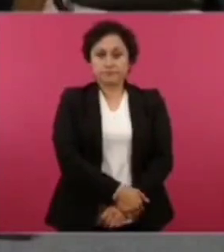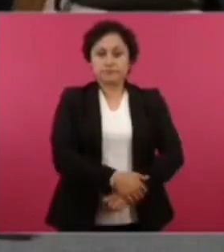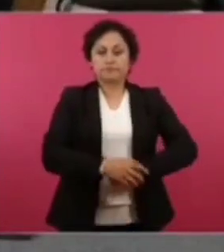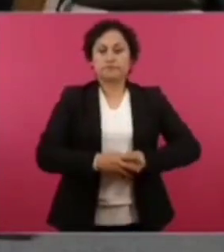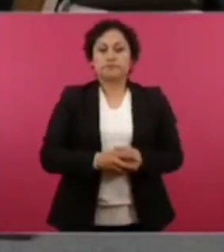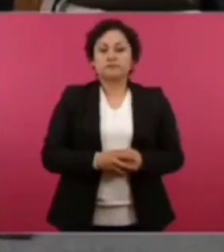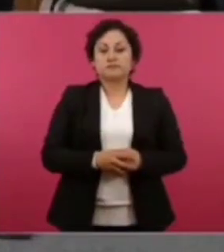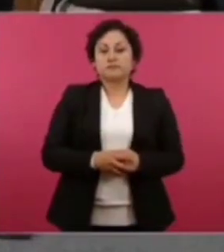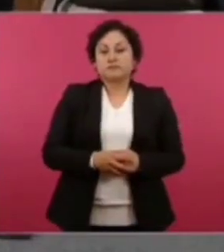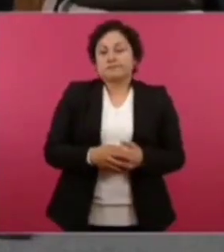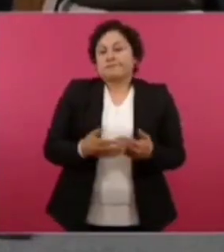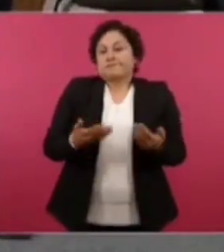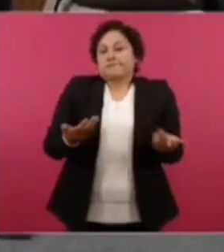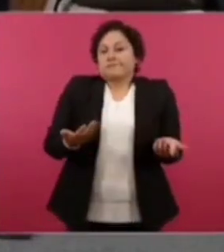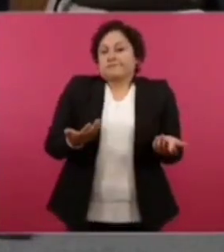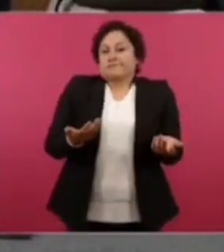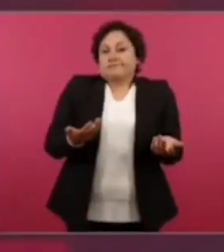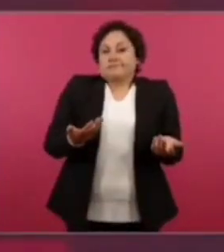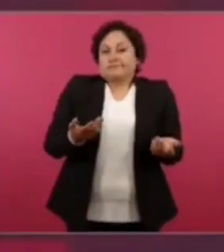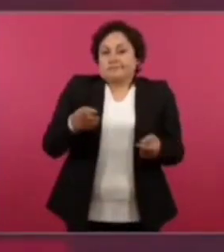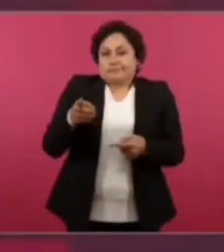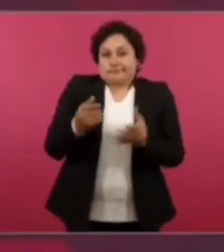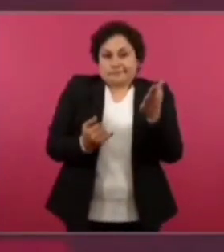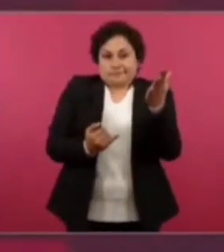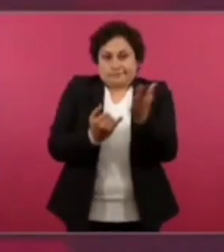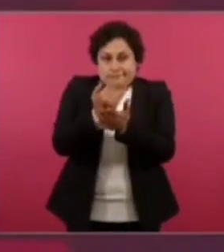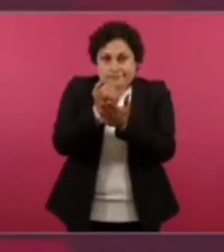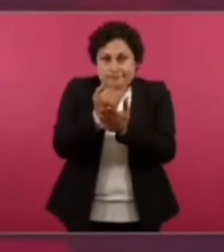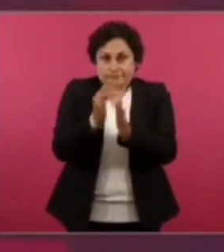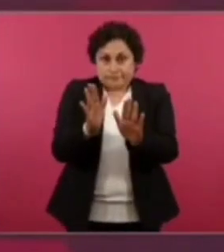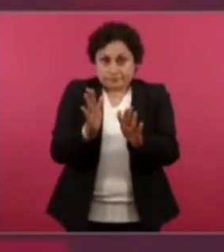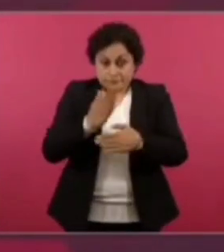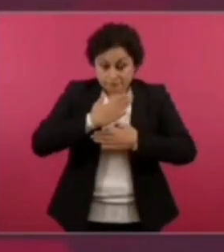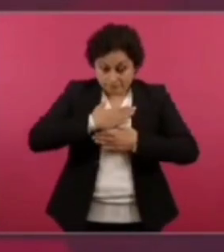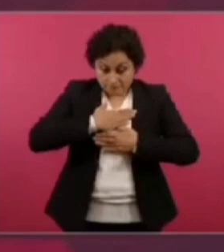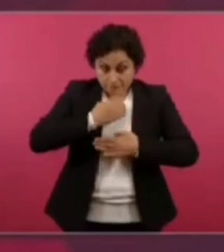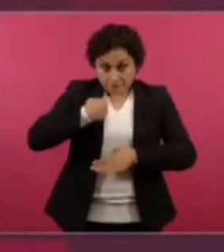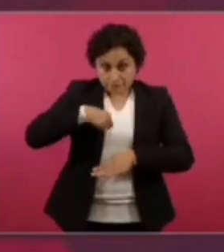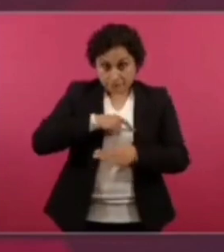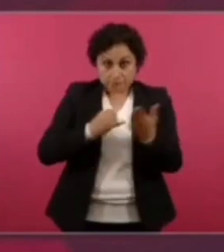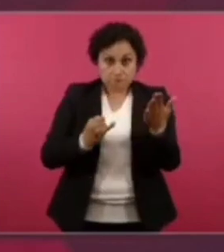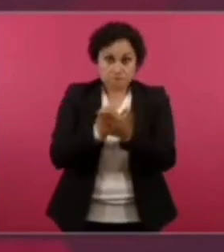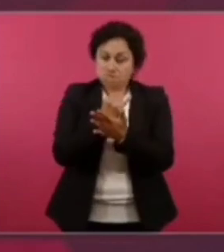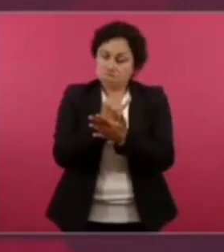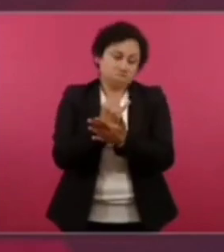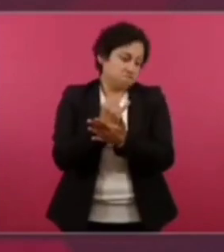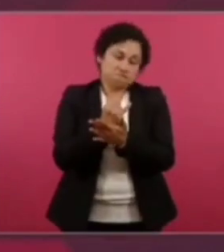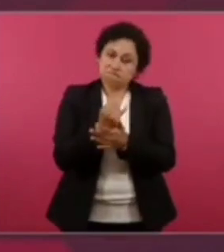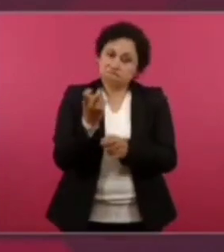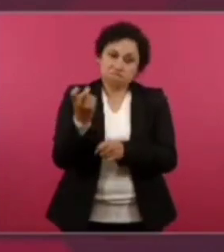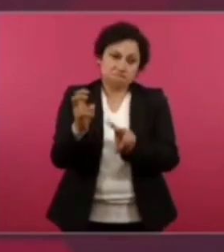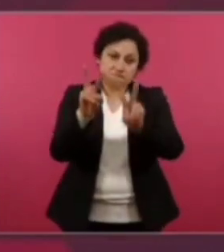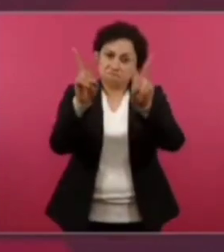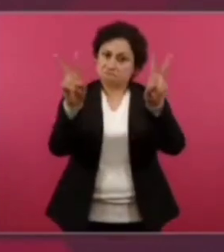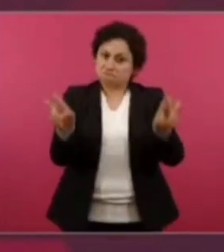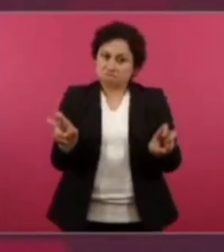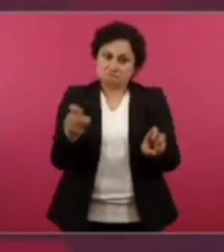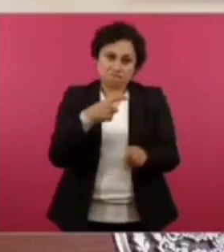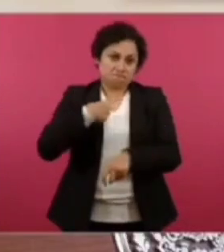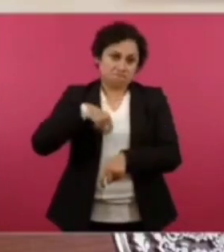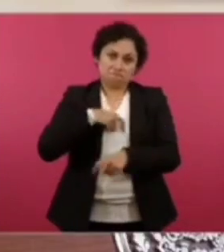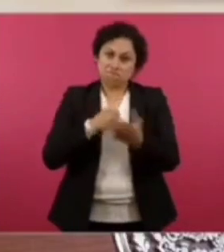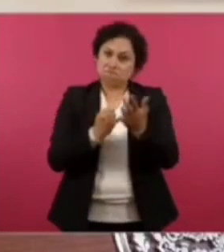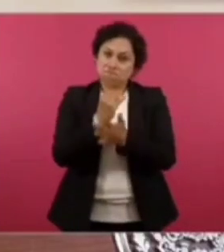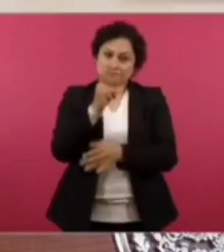lo que decidan no tiene que ver con nosotros. No tiene que ver con nosotros. Ya